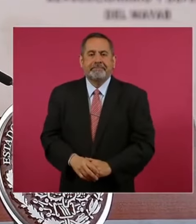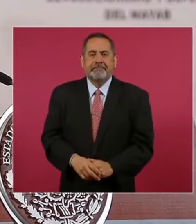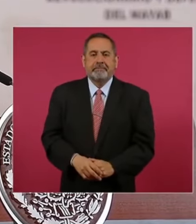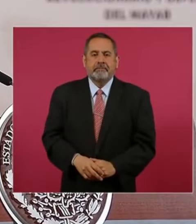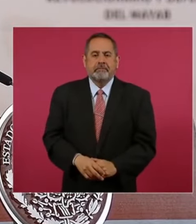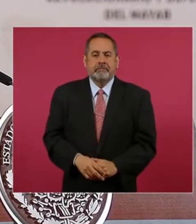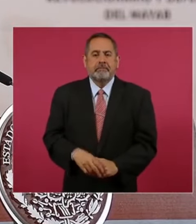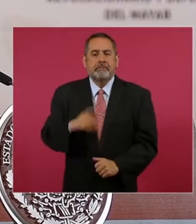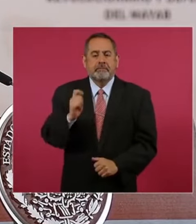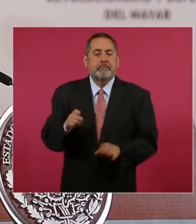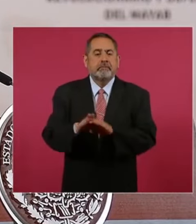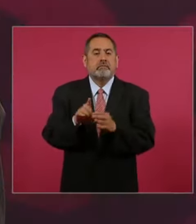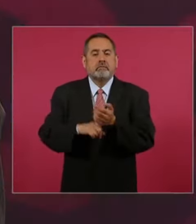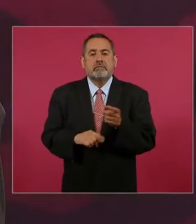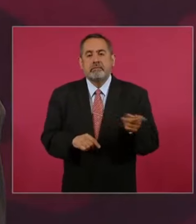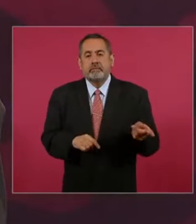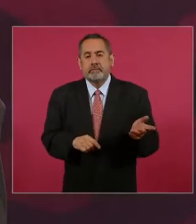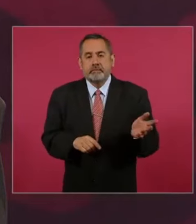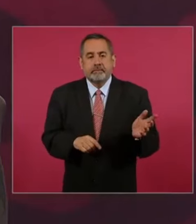Porque además